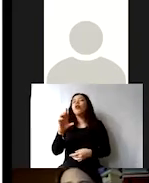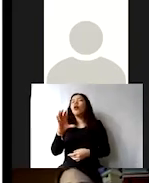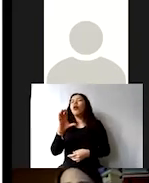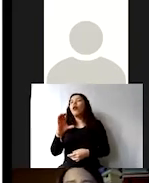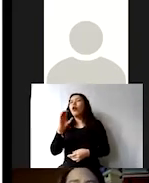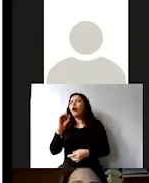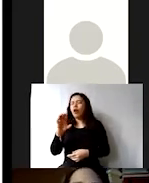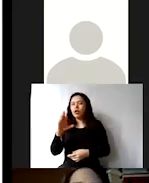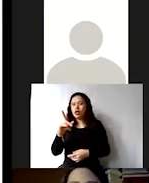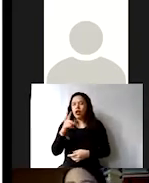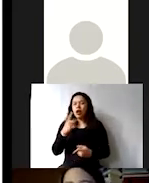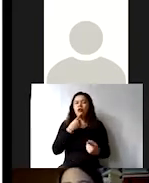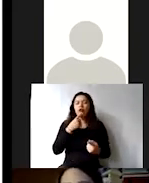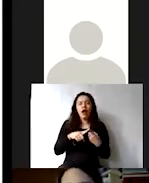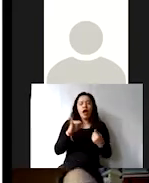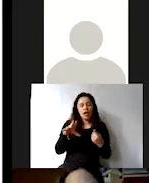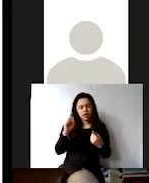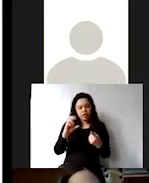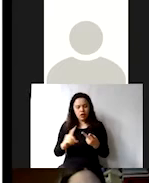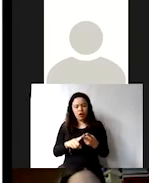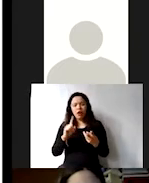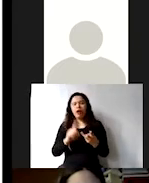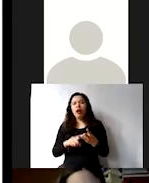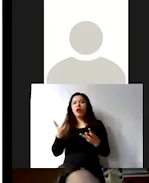el ISO o que utilizan algunas otras